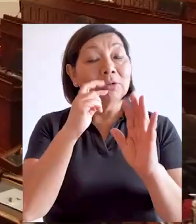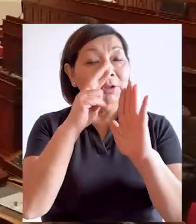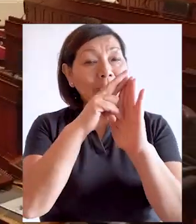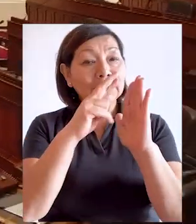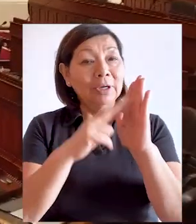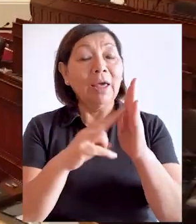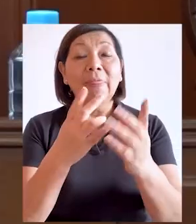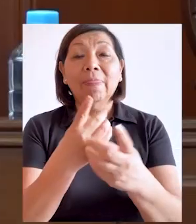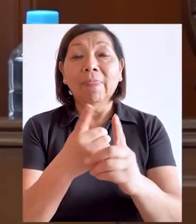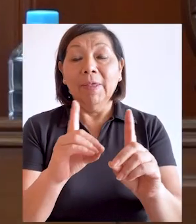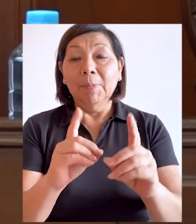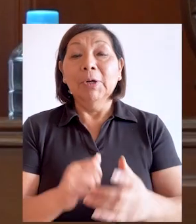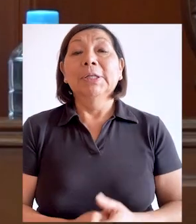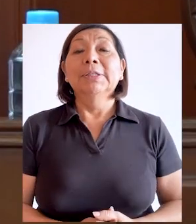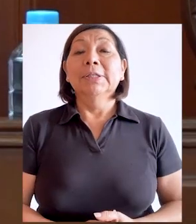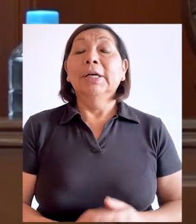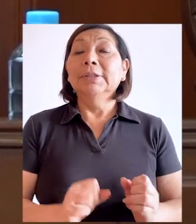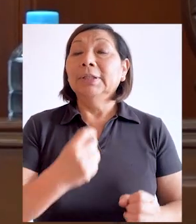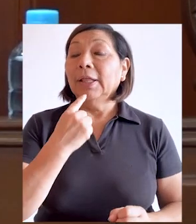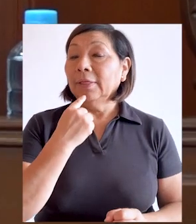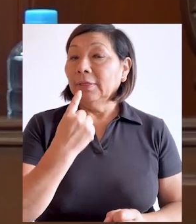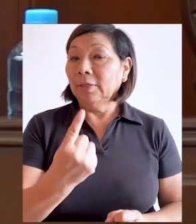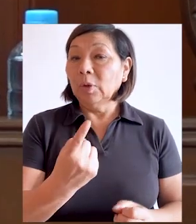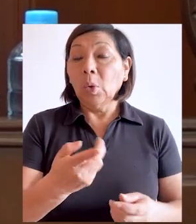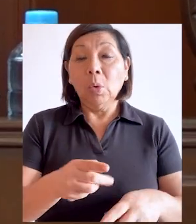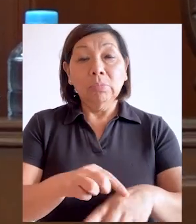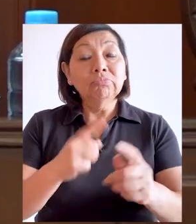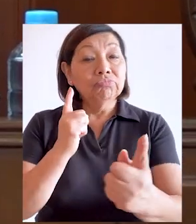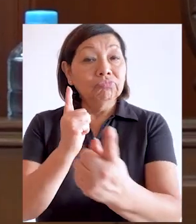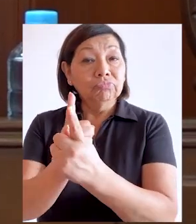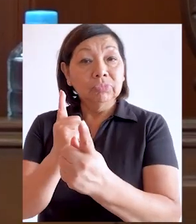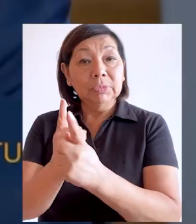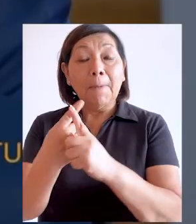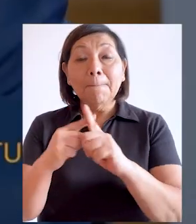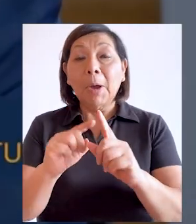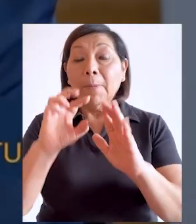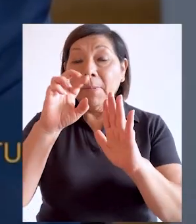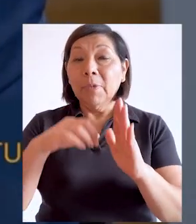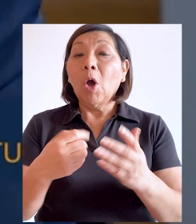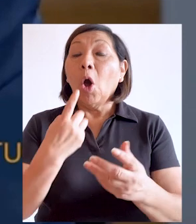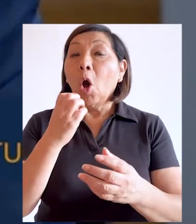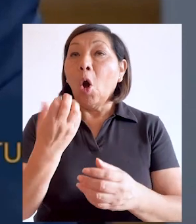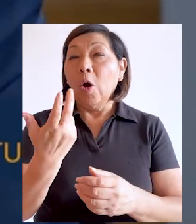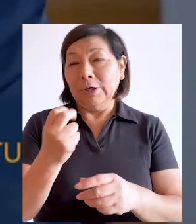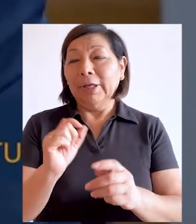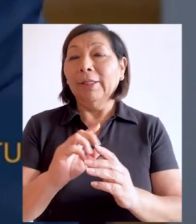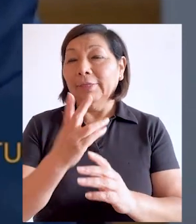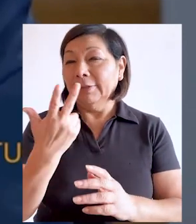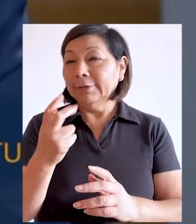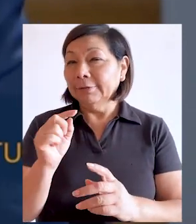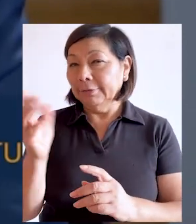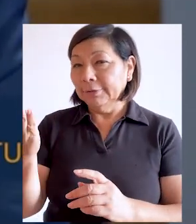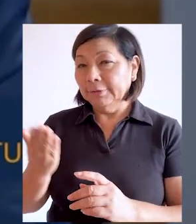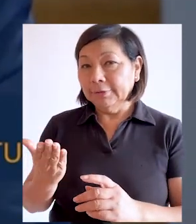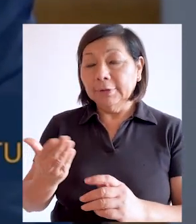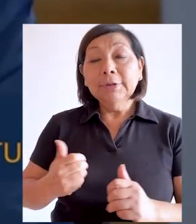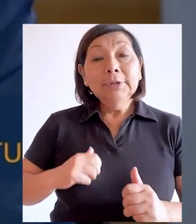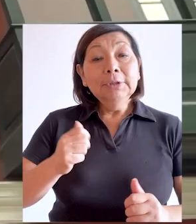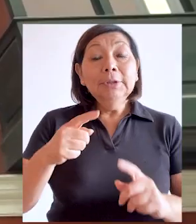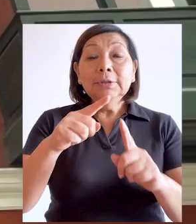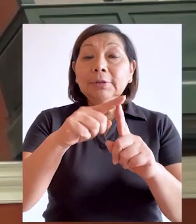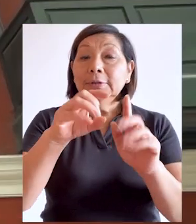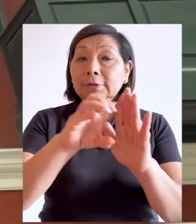Constitución, que es una regla en la democracia contemporánea. Así lo dio a conocer durante una entrevista concedida al programa Hora y 30, donde sostuvo